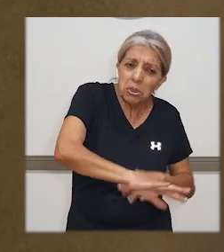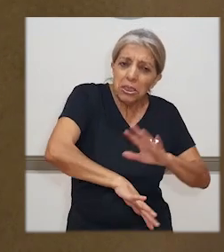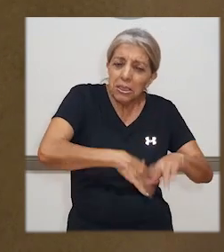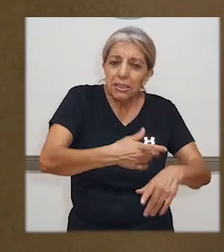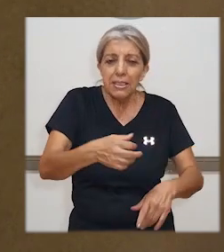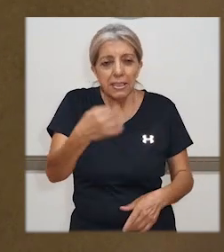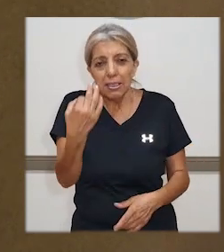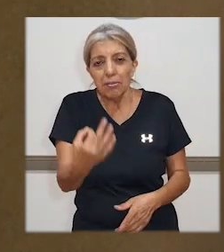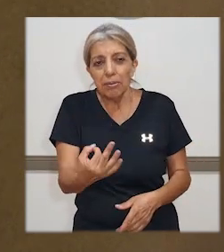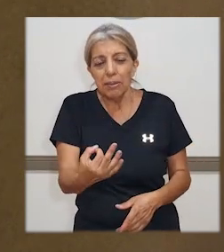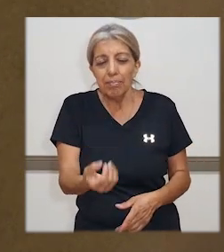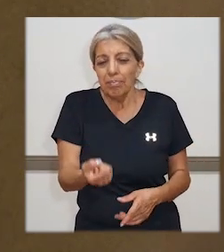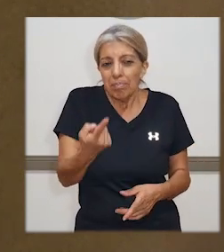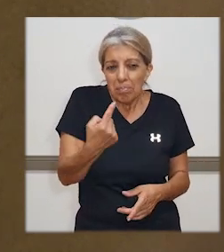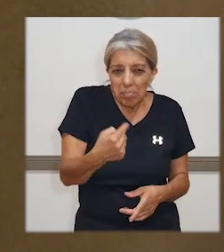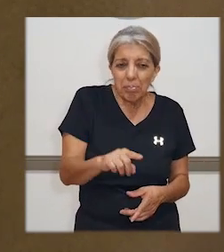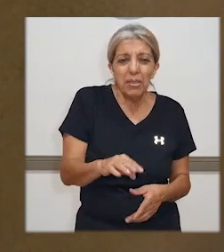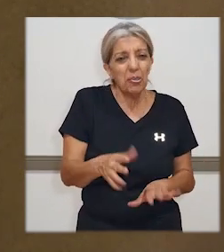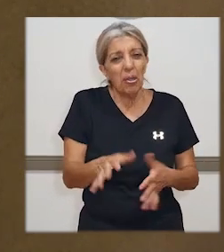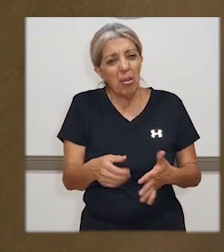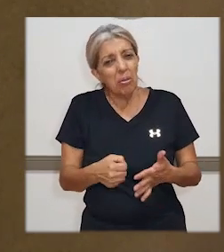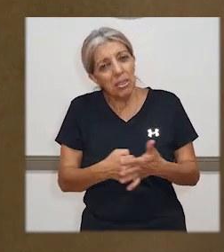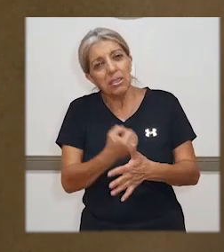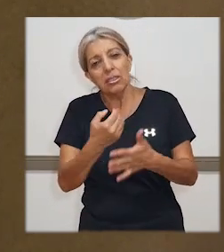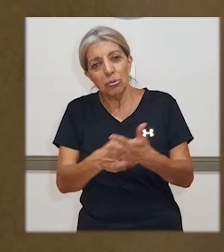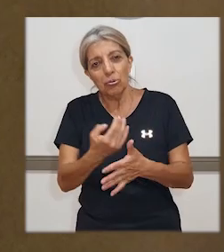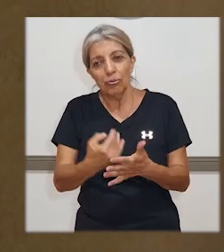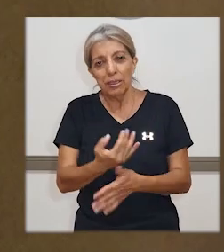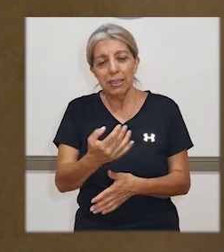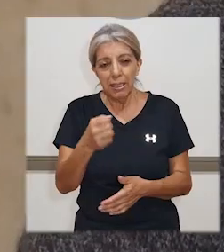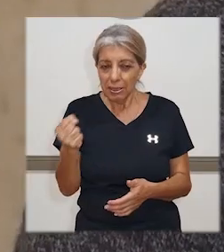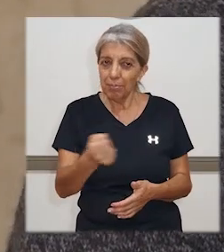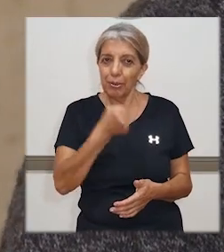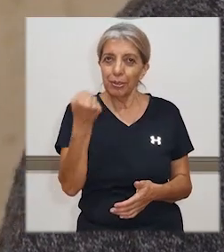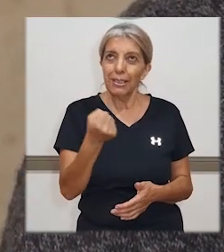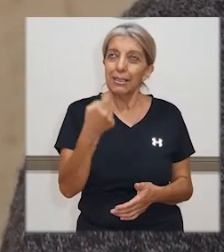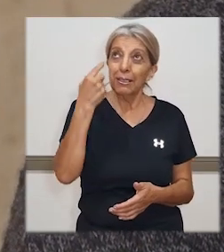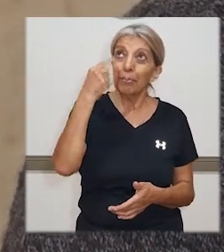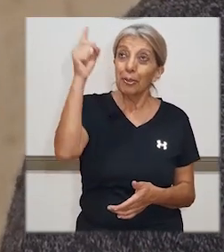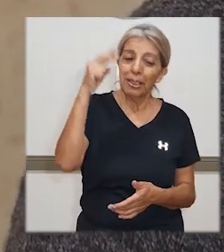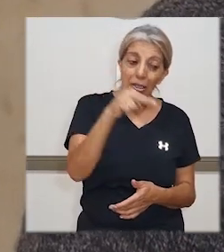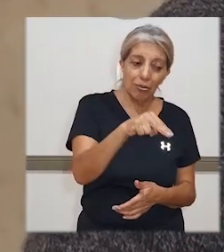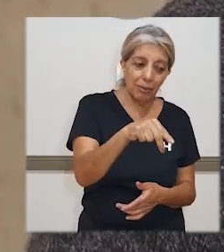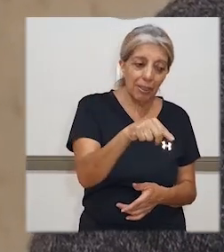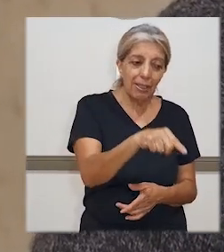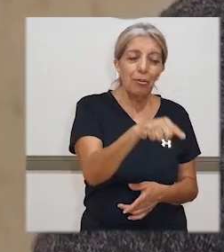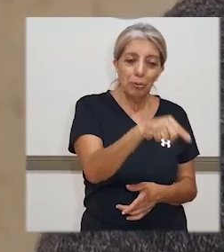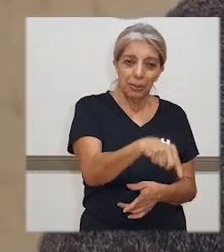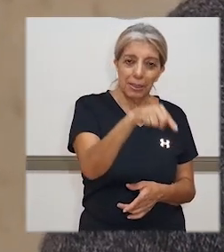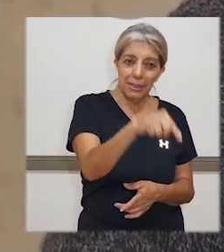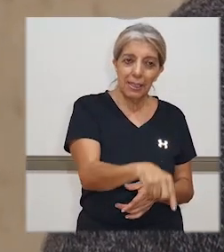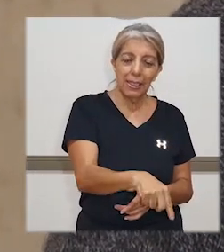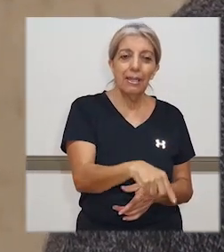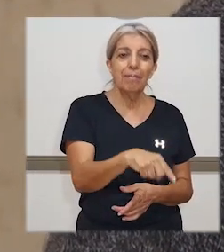ustedes soportan el sufrimiento, esto sí es una gracia delante de Dios. A esto han sido llamados,